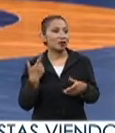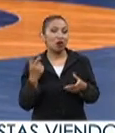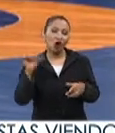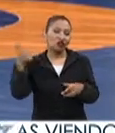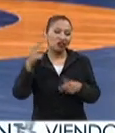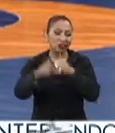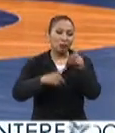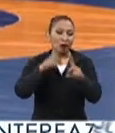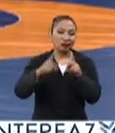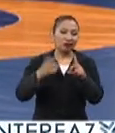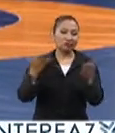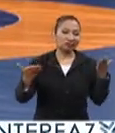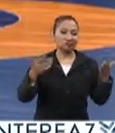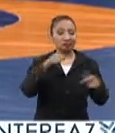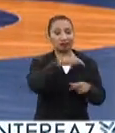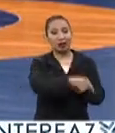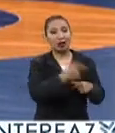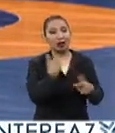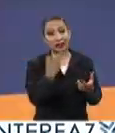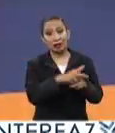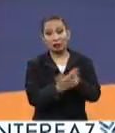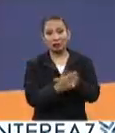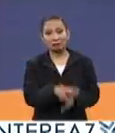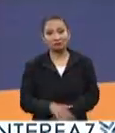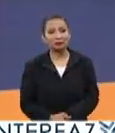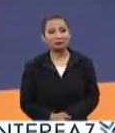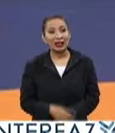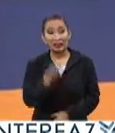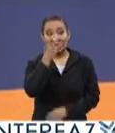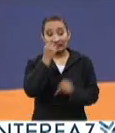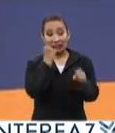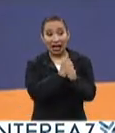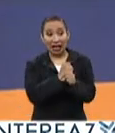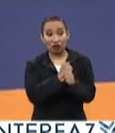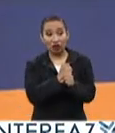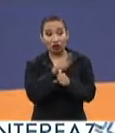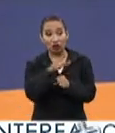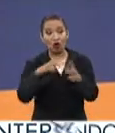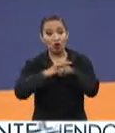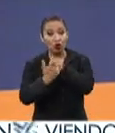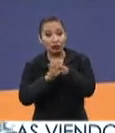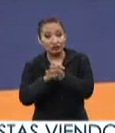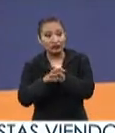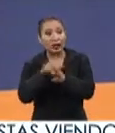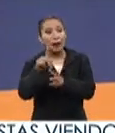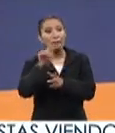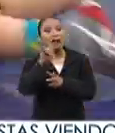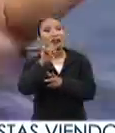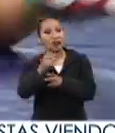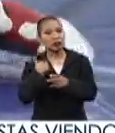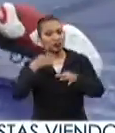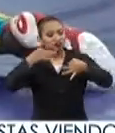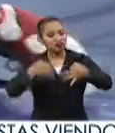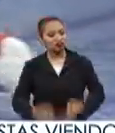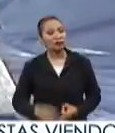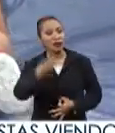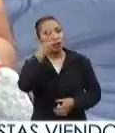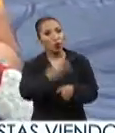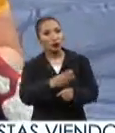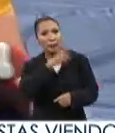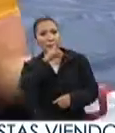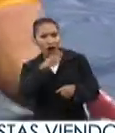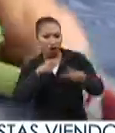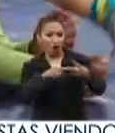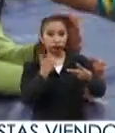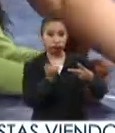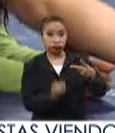otros deportes no se comparan con lo que es lucha. Con apenas 3 años en la disciplina de luchas asociadas, Patricia se ha consolidado como la segunda